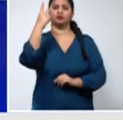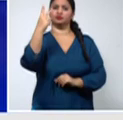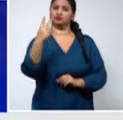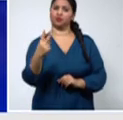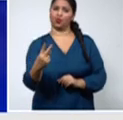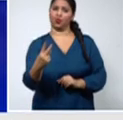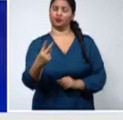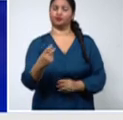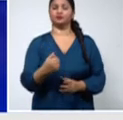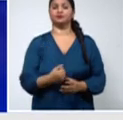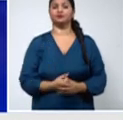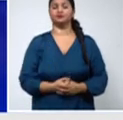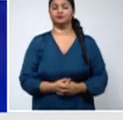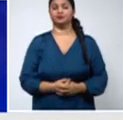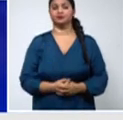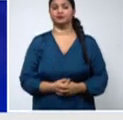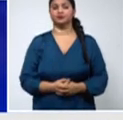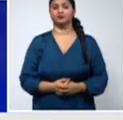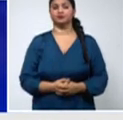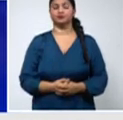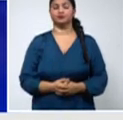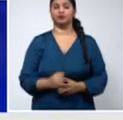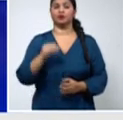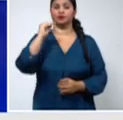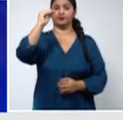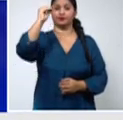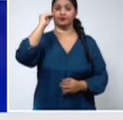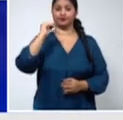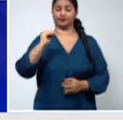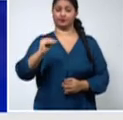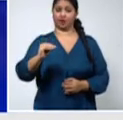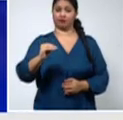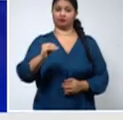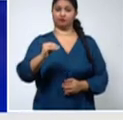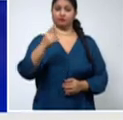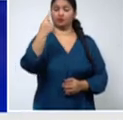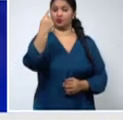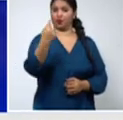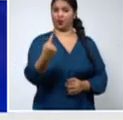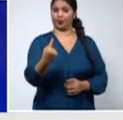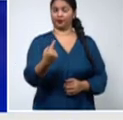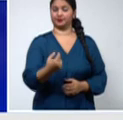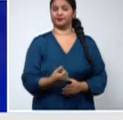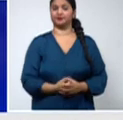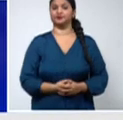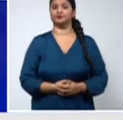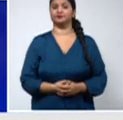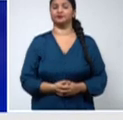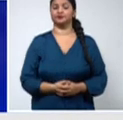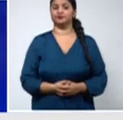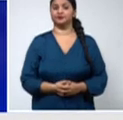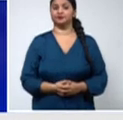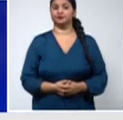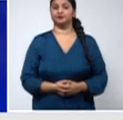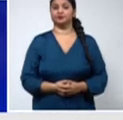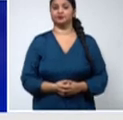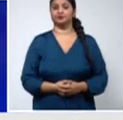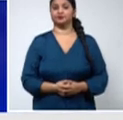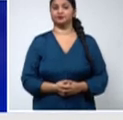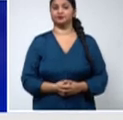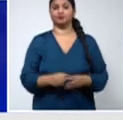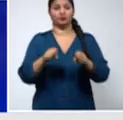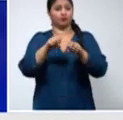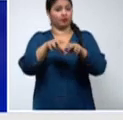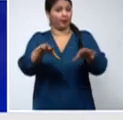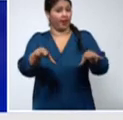de Batabanó y San Nicolás de Bari, 1 de cada uno. Dispersos los casos